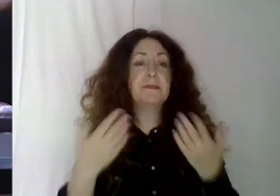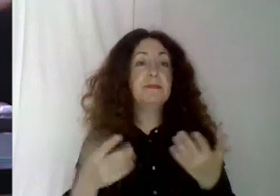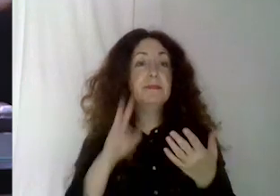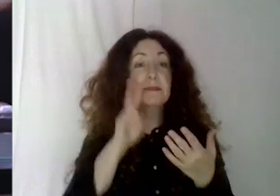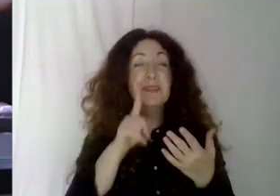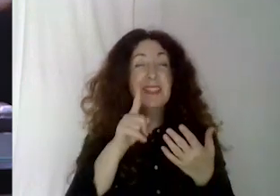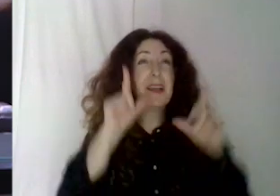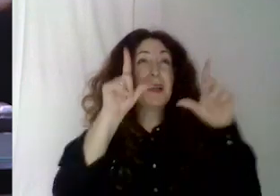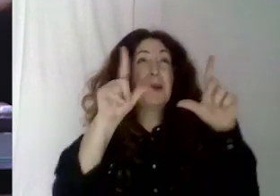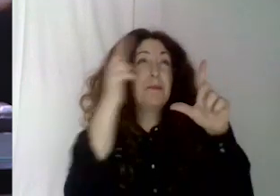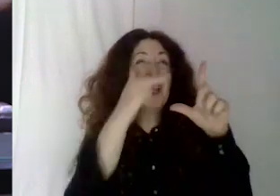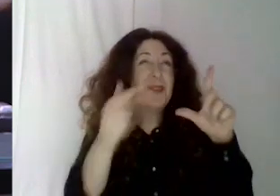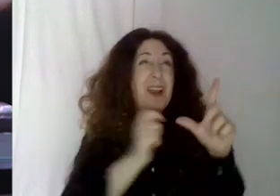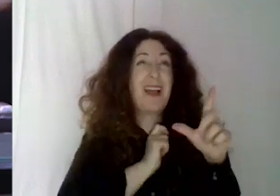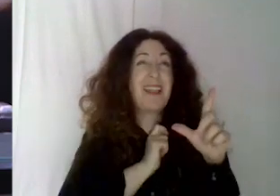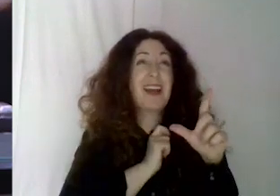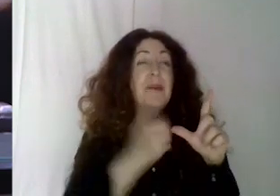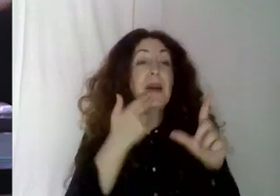perdón, que estamos con esta charla.